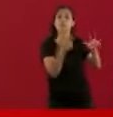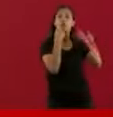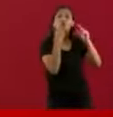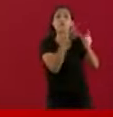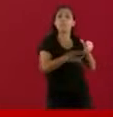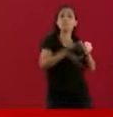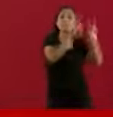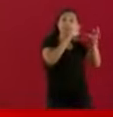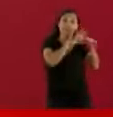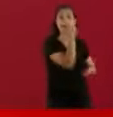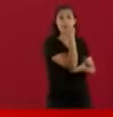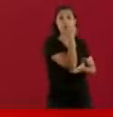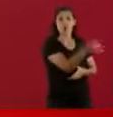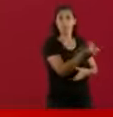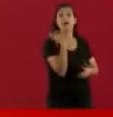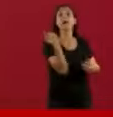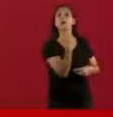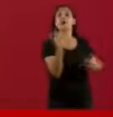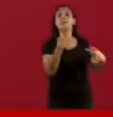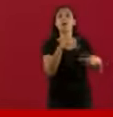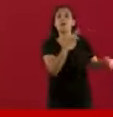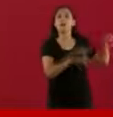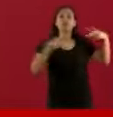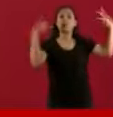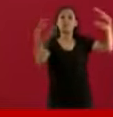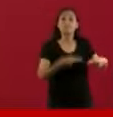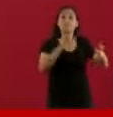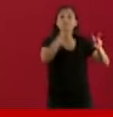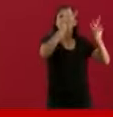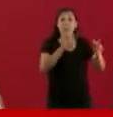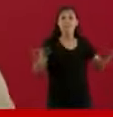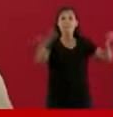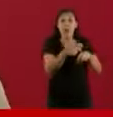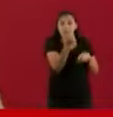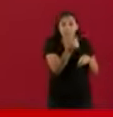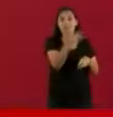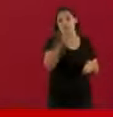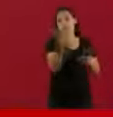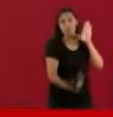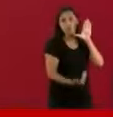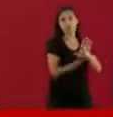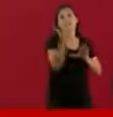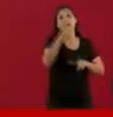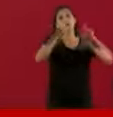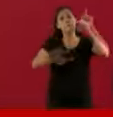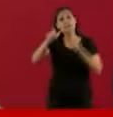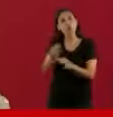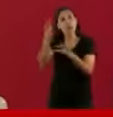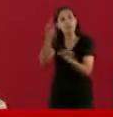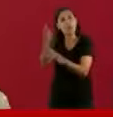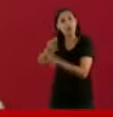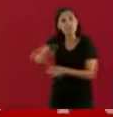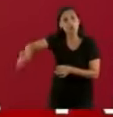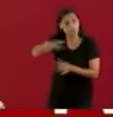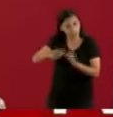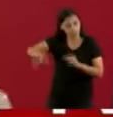económico, porque creemos que cortarle ese capital es fundamental. Hay especialistas que